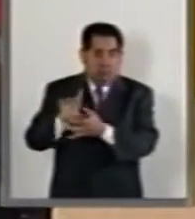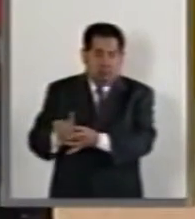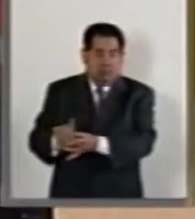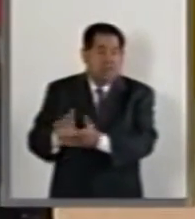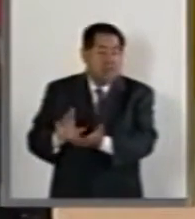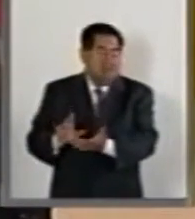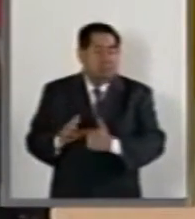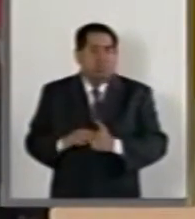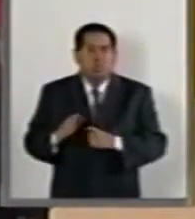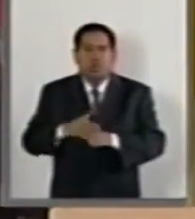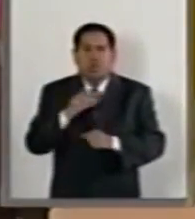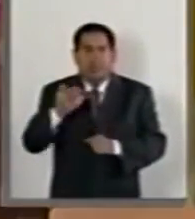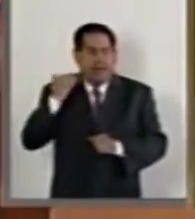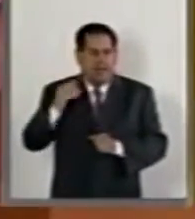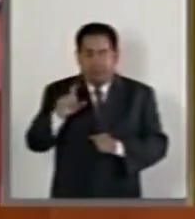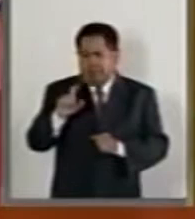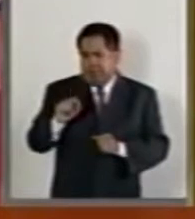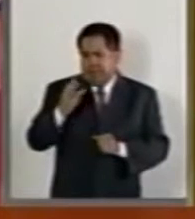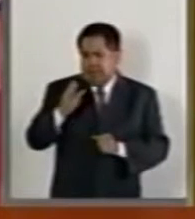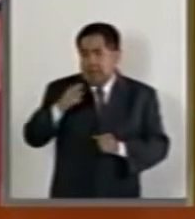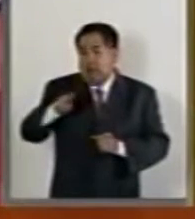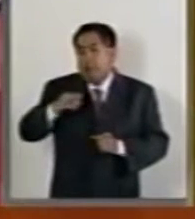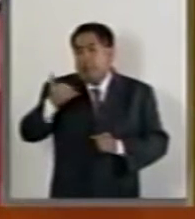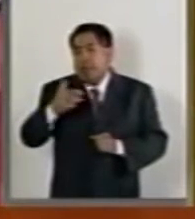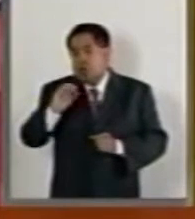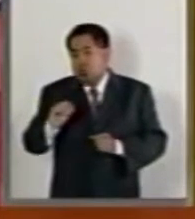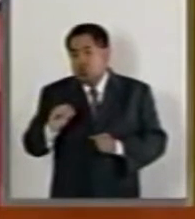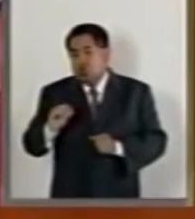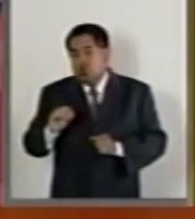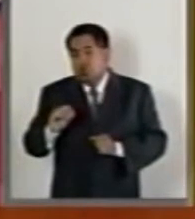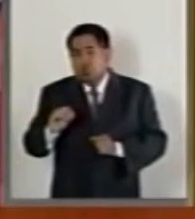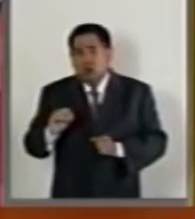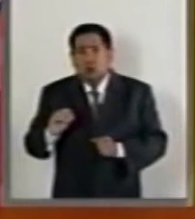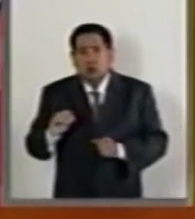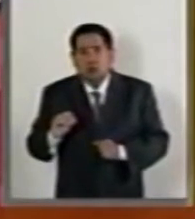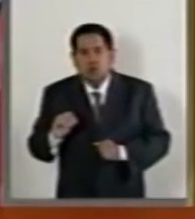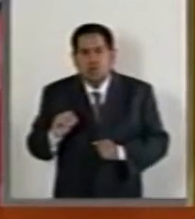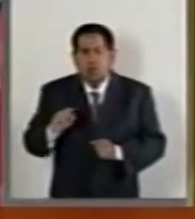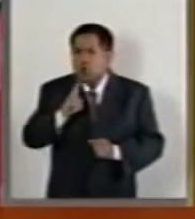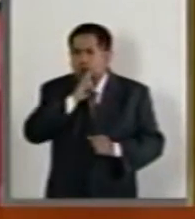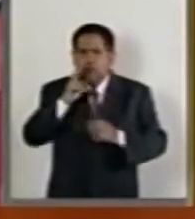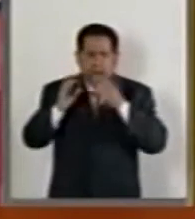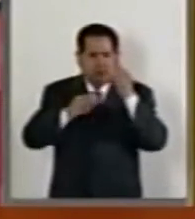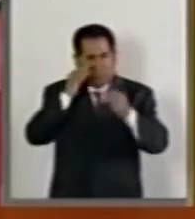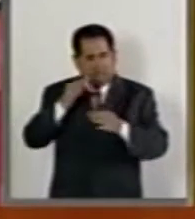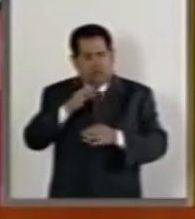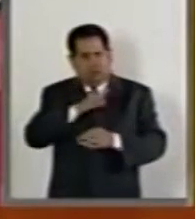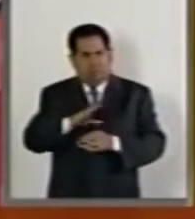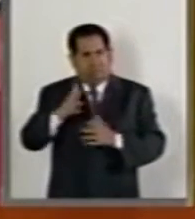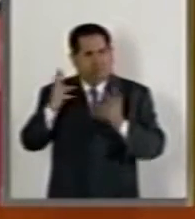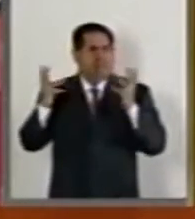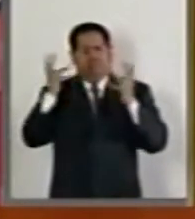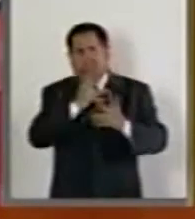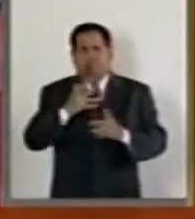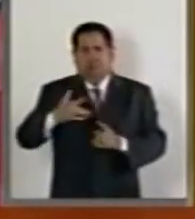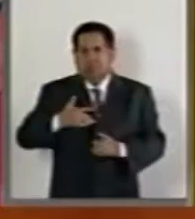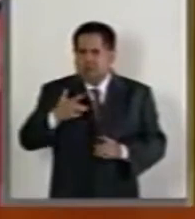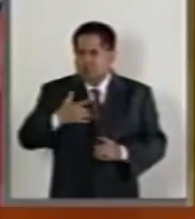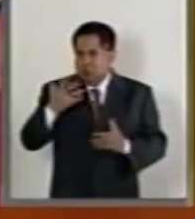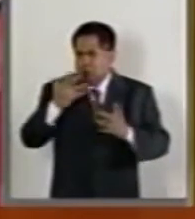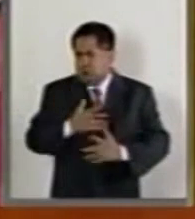porque a partir del 23 de mayo hubo una noticia que francamente nos impactó